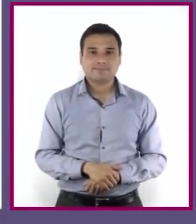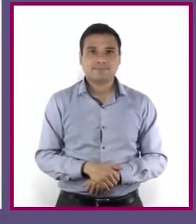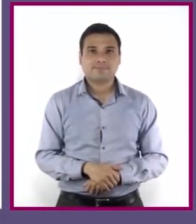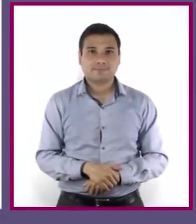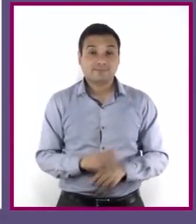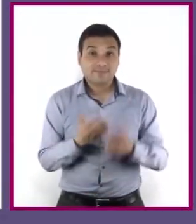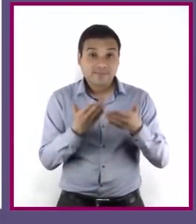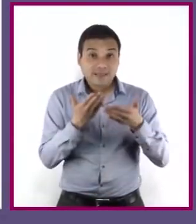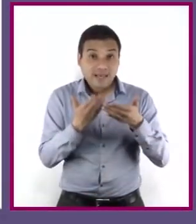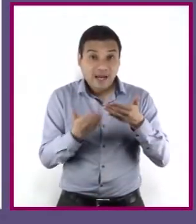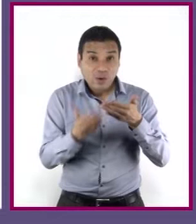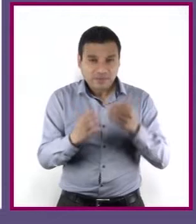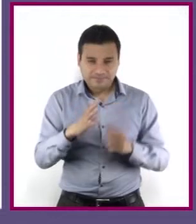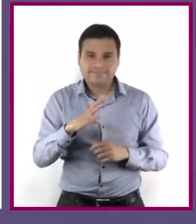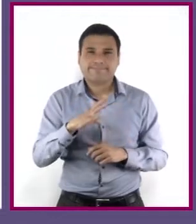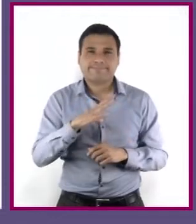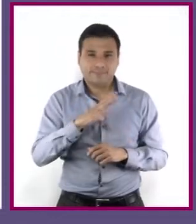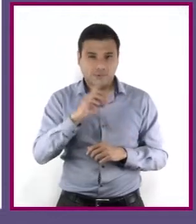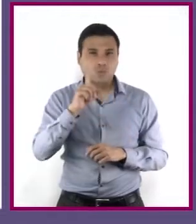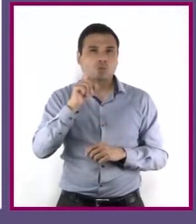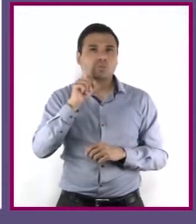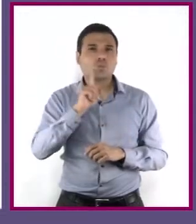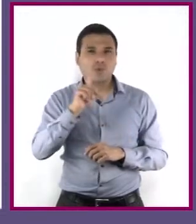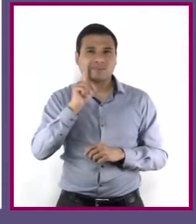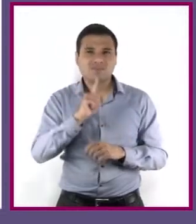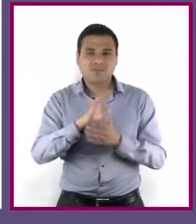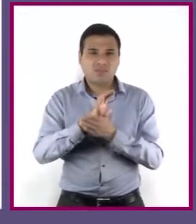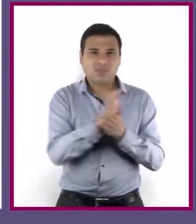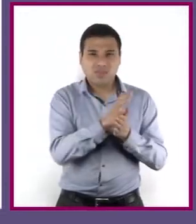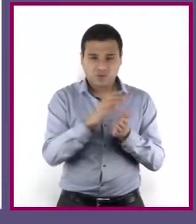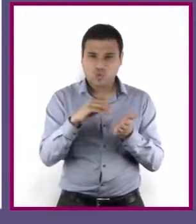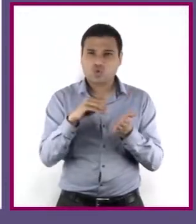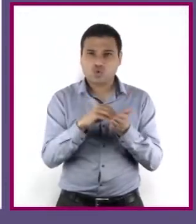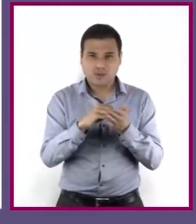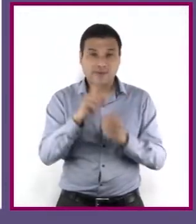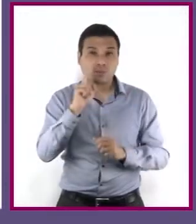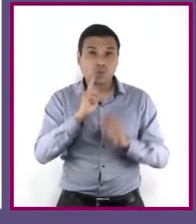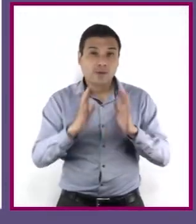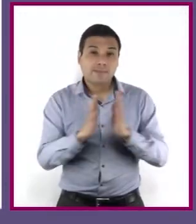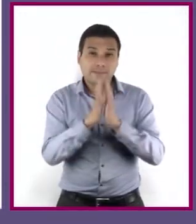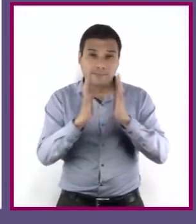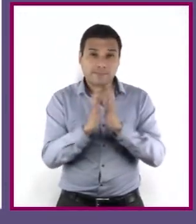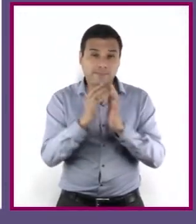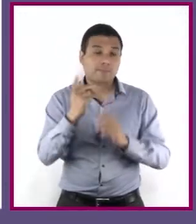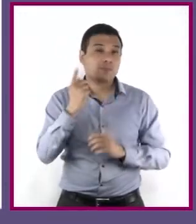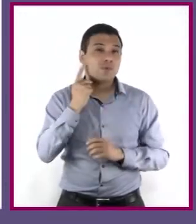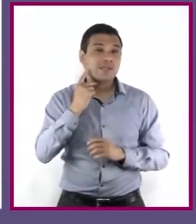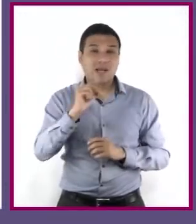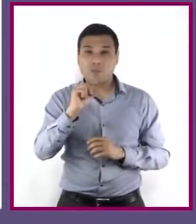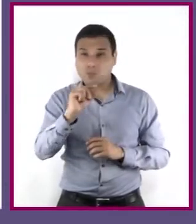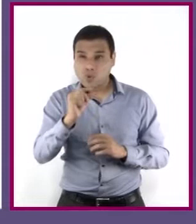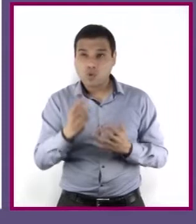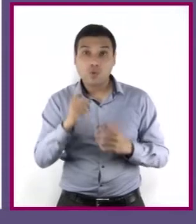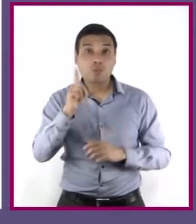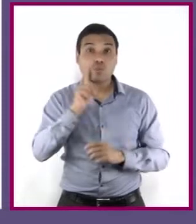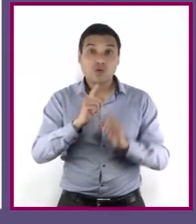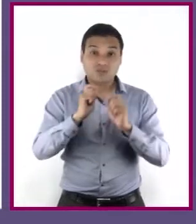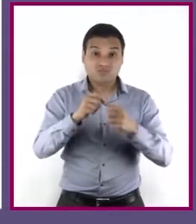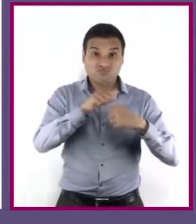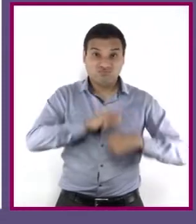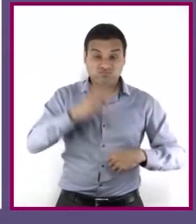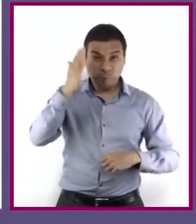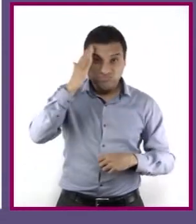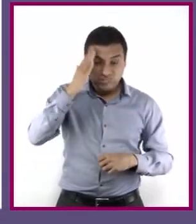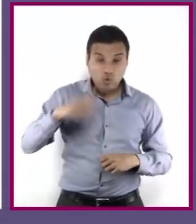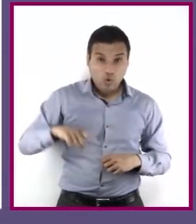existiendo situaciones de desventaja para que las mujeres participen en el espacio público, dificultades para acceder a la toma de decisiones tanto en el ámbito